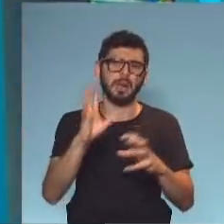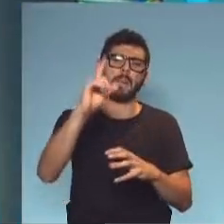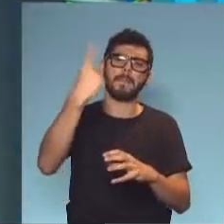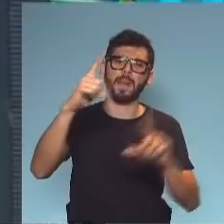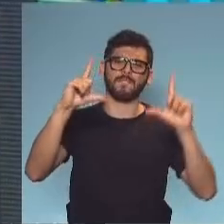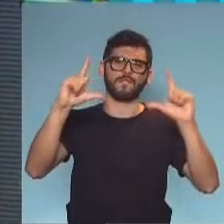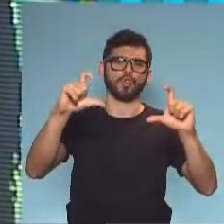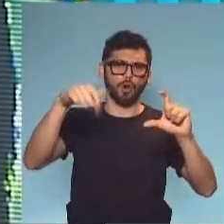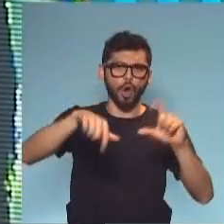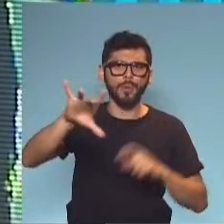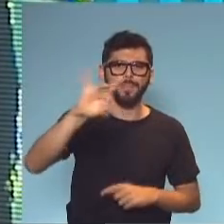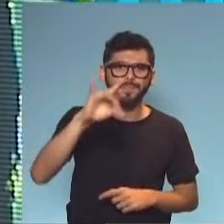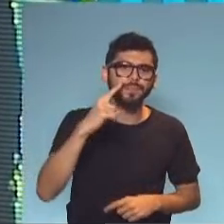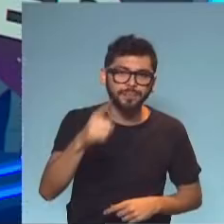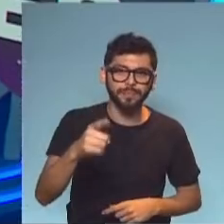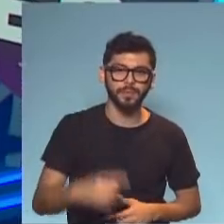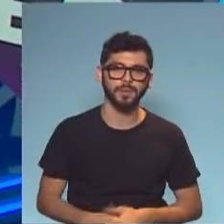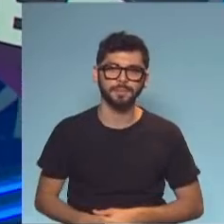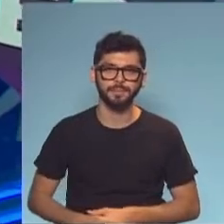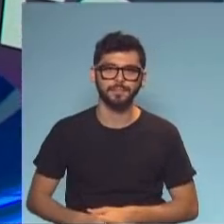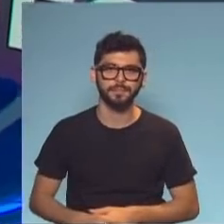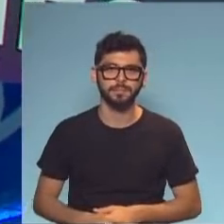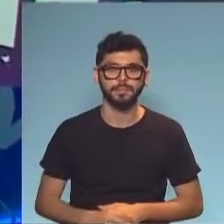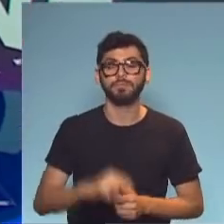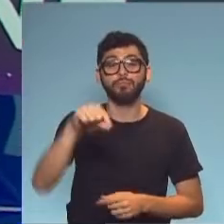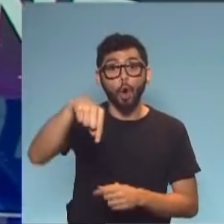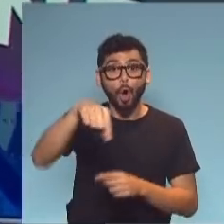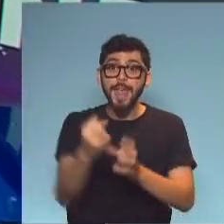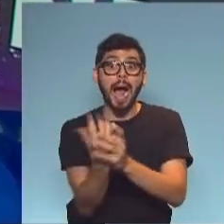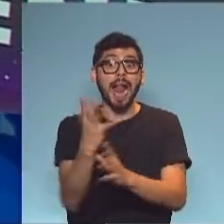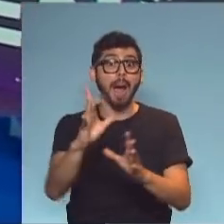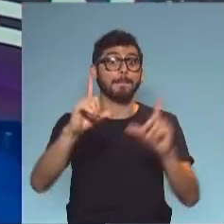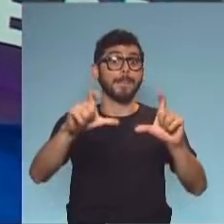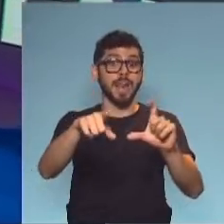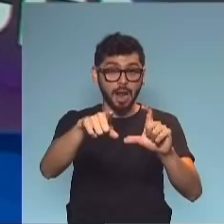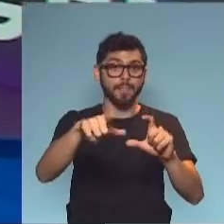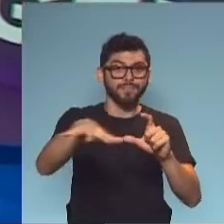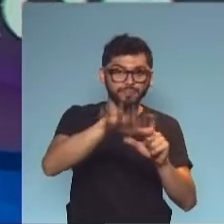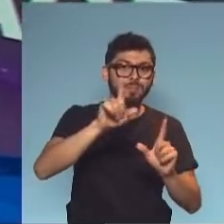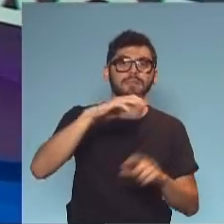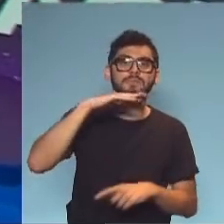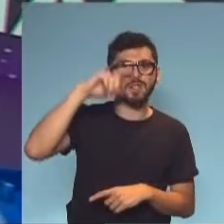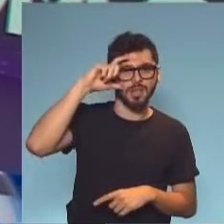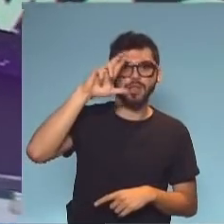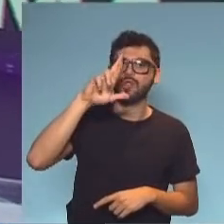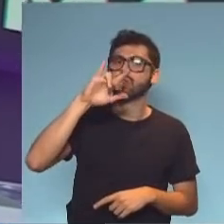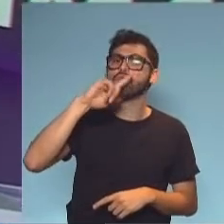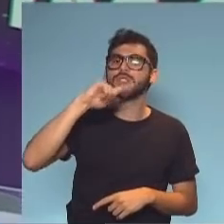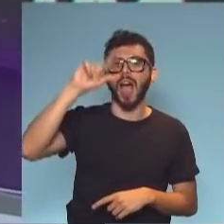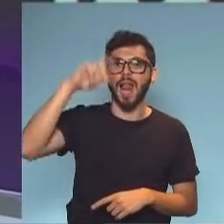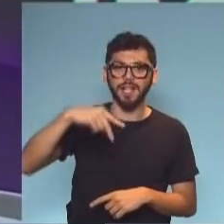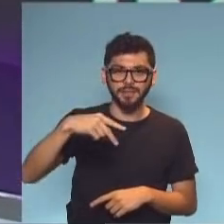que elegimos para el día de hoy. Esto sucedió hoy a la mañana en Jerusalén. ¿Qué estamos viendo acá? La mezquita